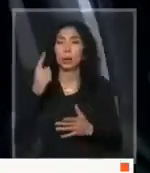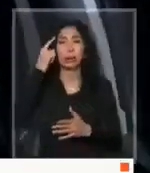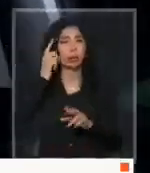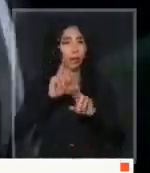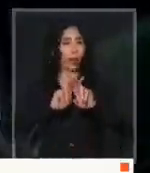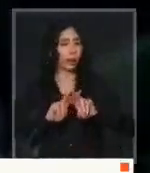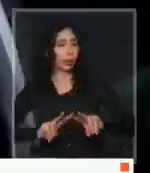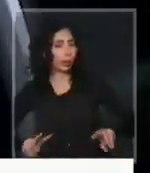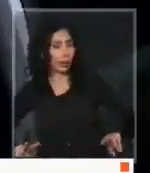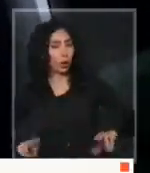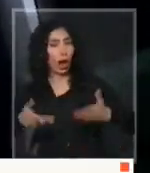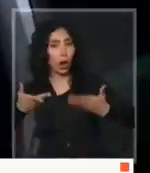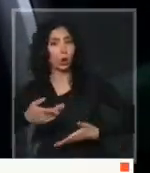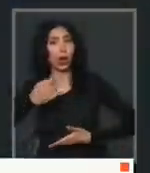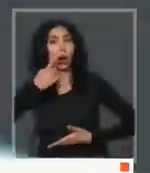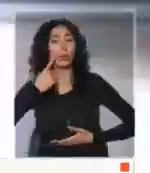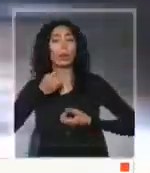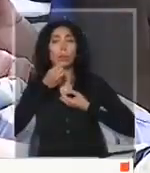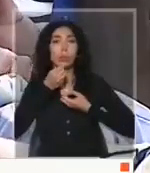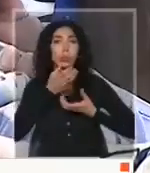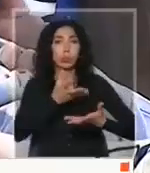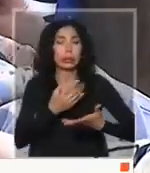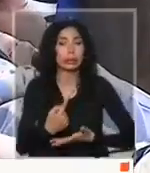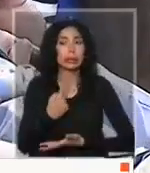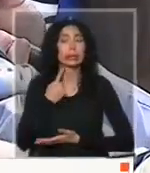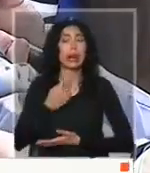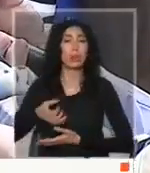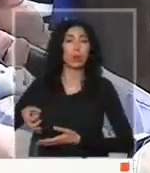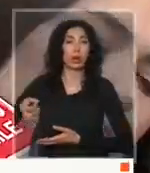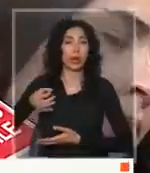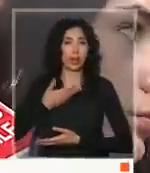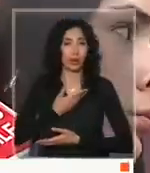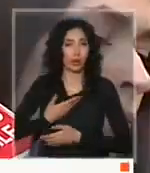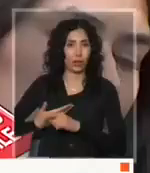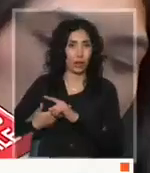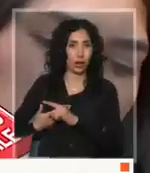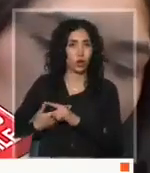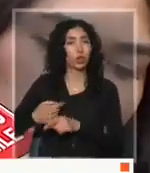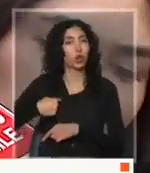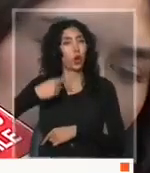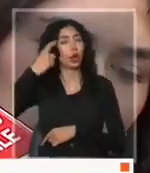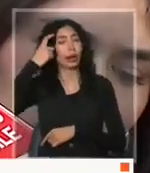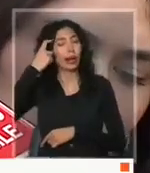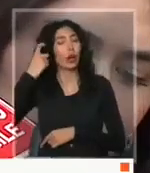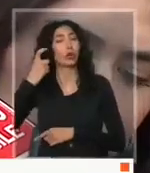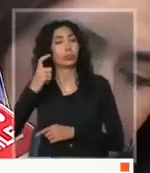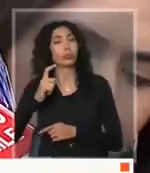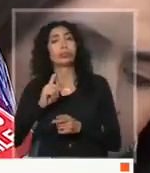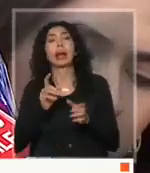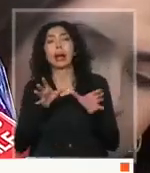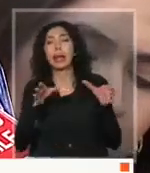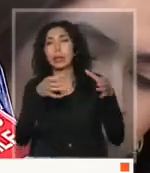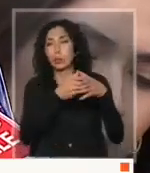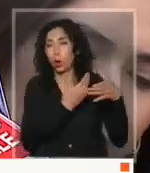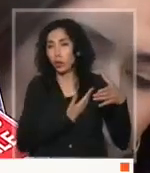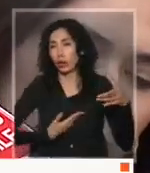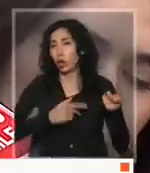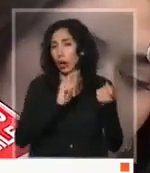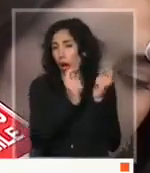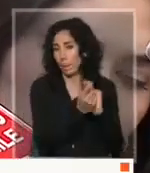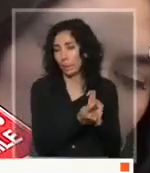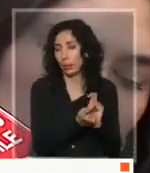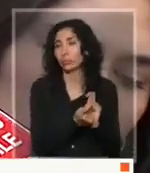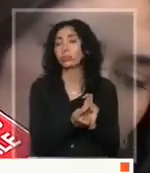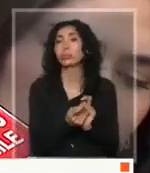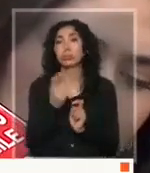silencio y pegó directo en el corazón de la moneda. Yo creo que un cambio de gabinete va a venir. Yo creo que el gobierno tiene que hacerse la pregunta si con el equipo actual